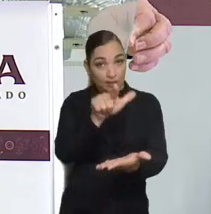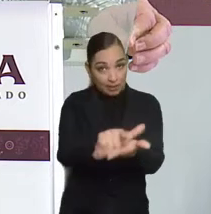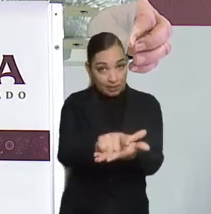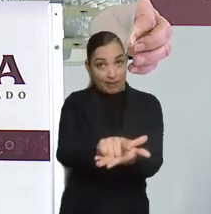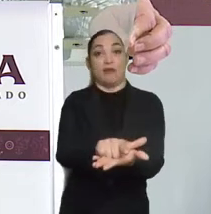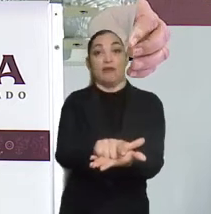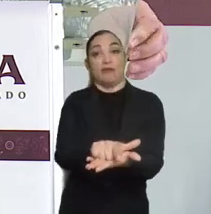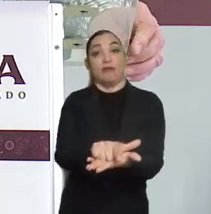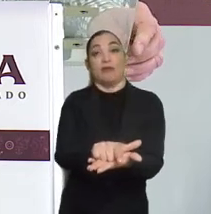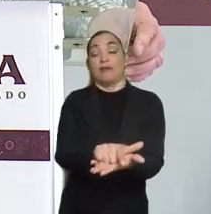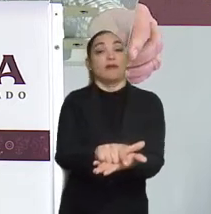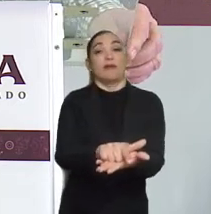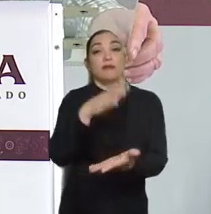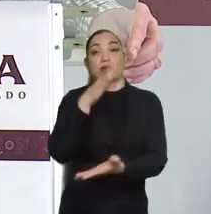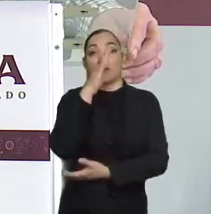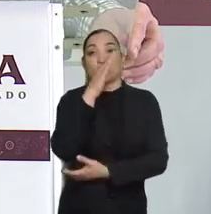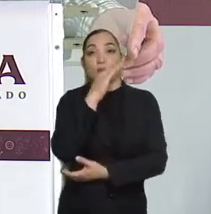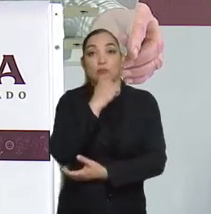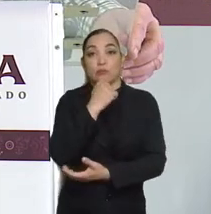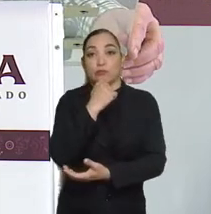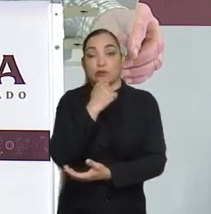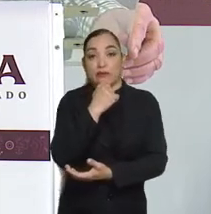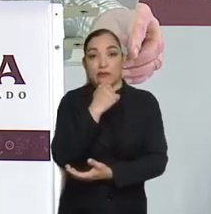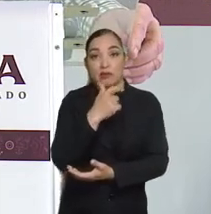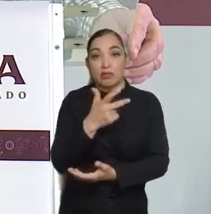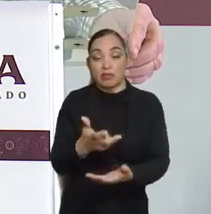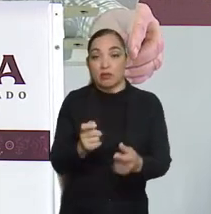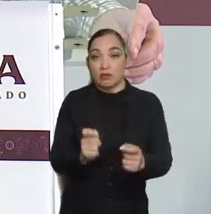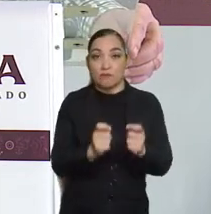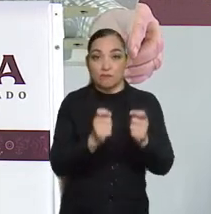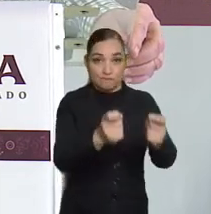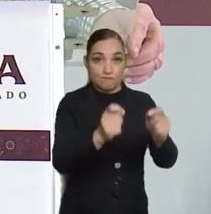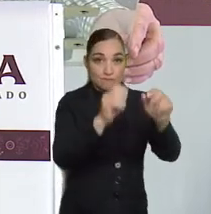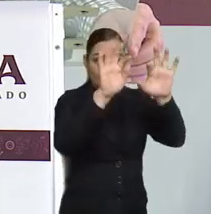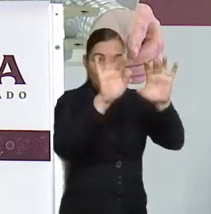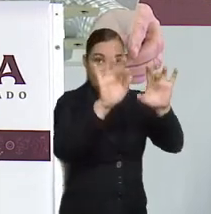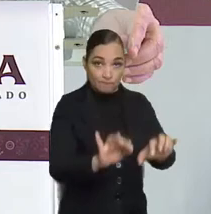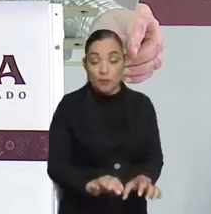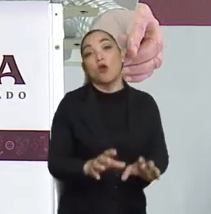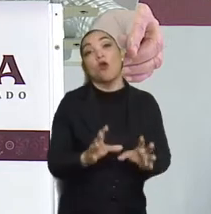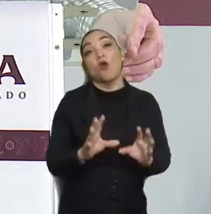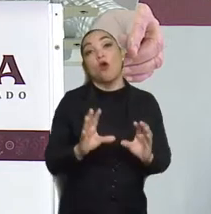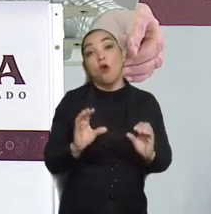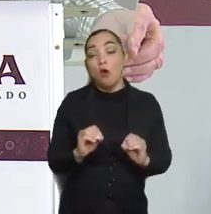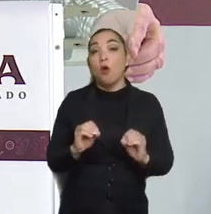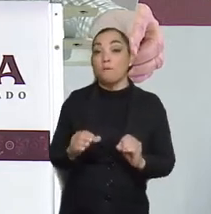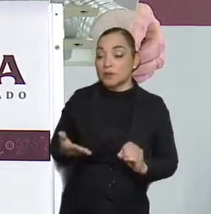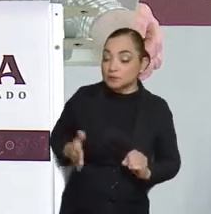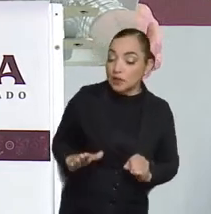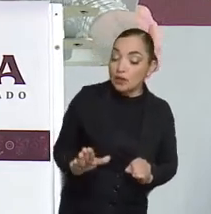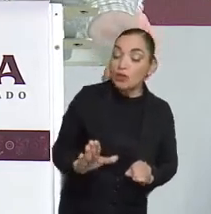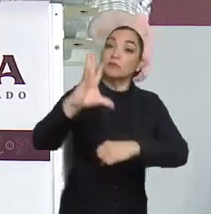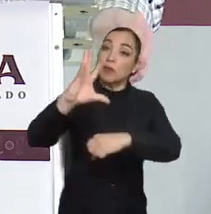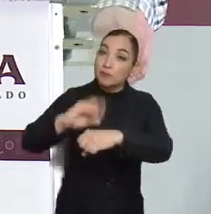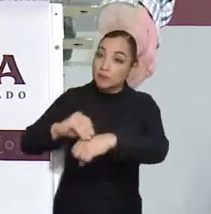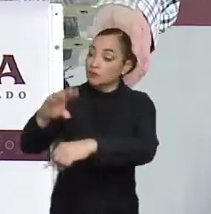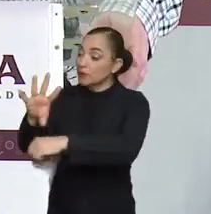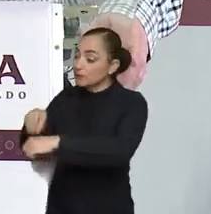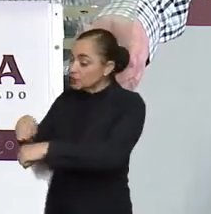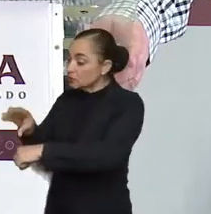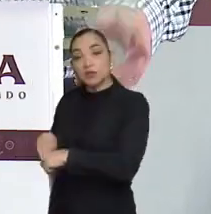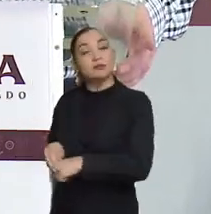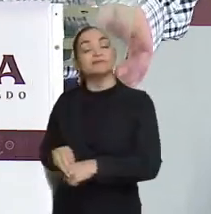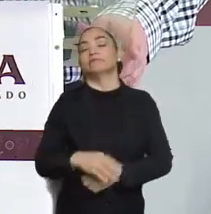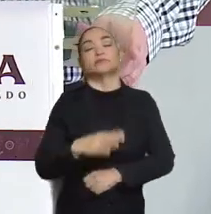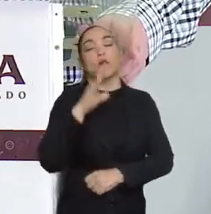que no puede tener efecto. Así les den la anuencia a todos los pescadores, el único dueño es